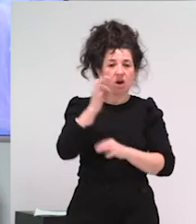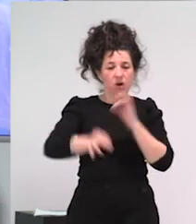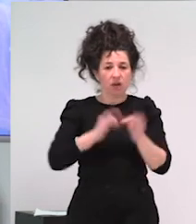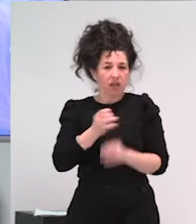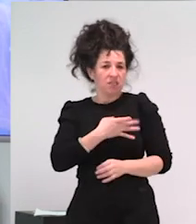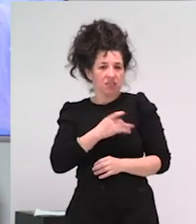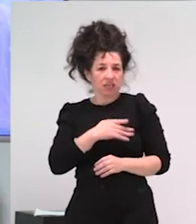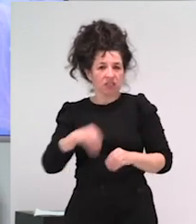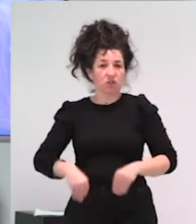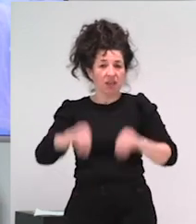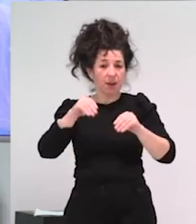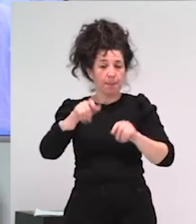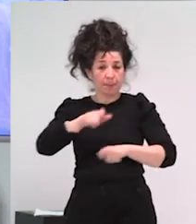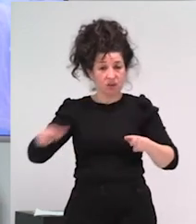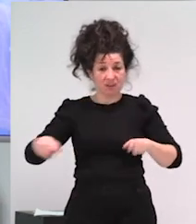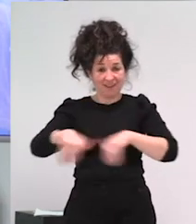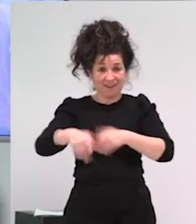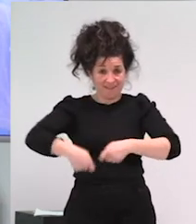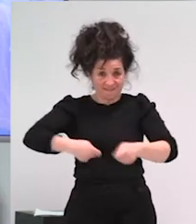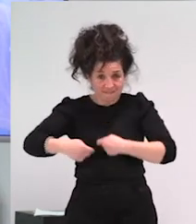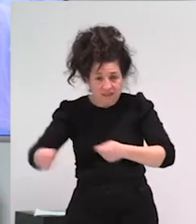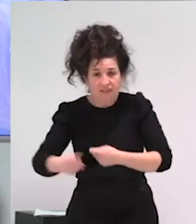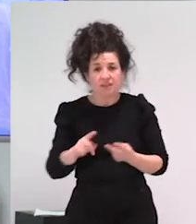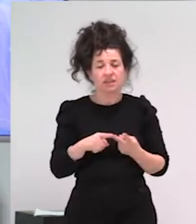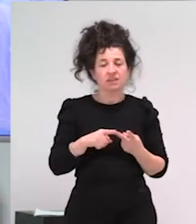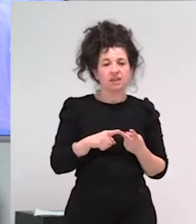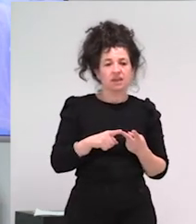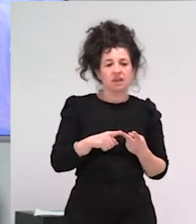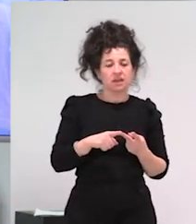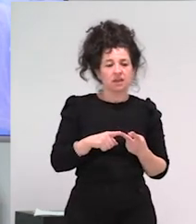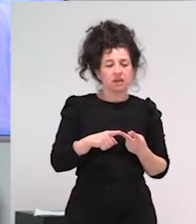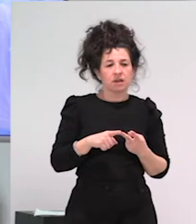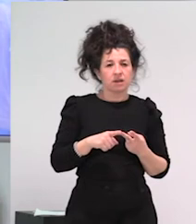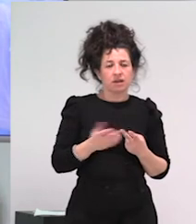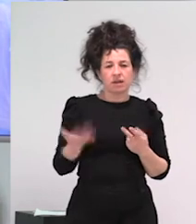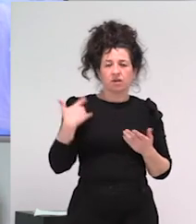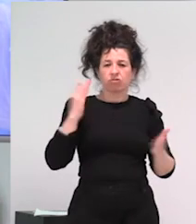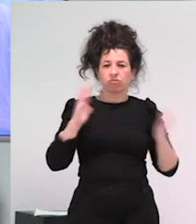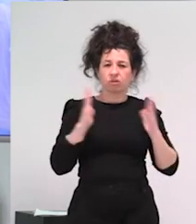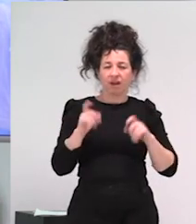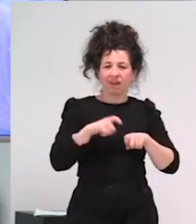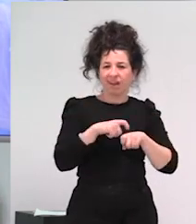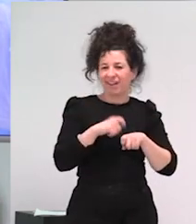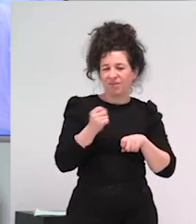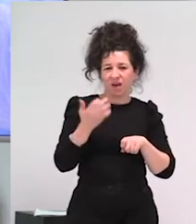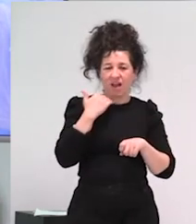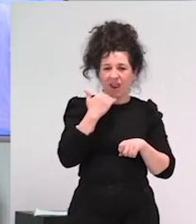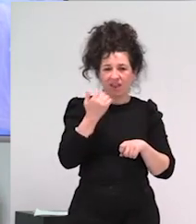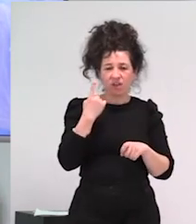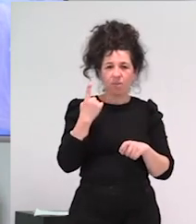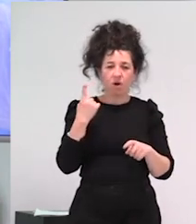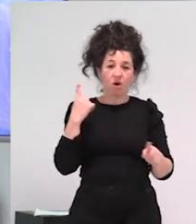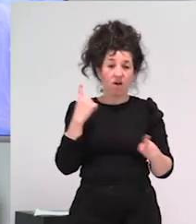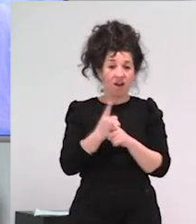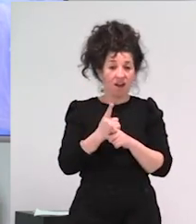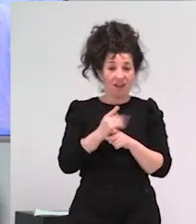pueblos originarios, venían compañeras, sobre todo fue muy característico un momento en que vinieron compañeras antifascistas de la